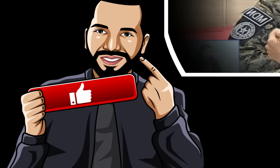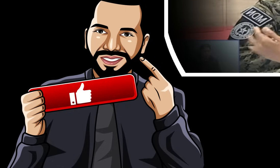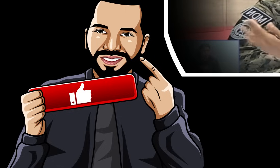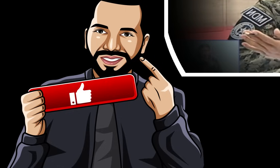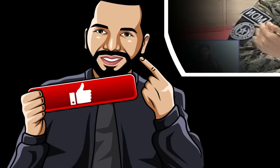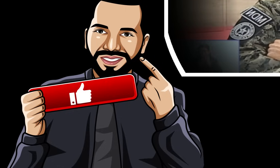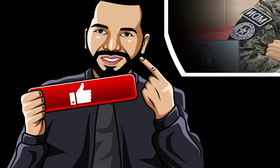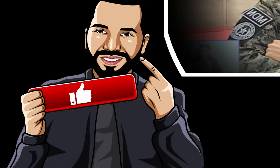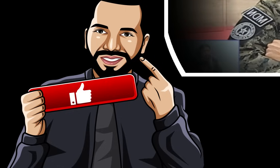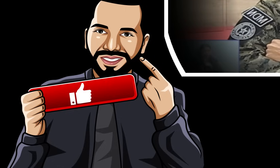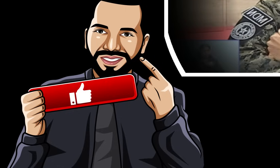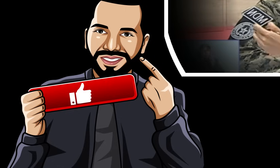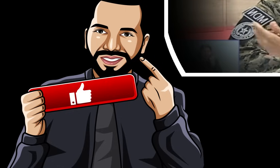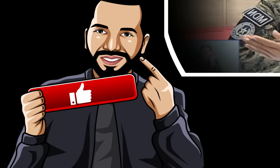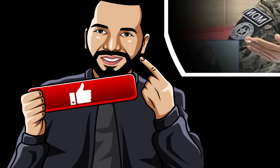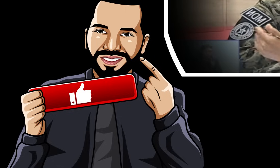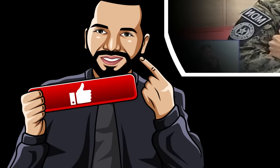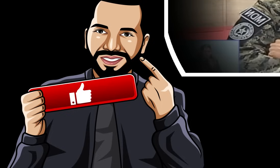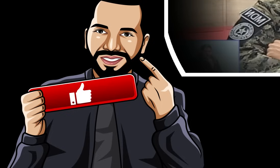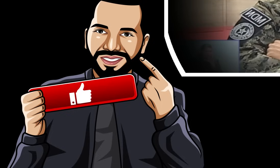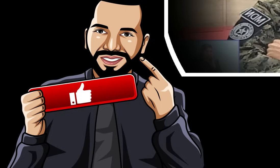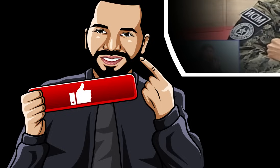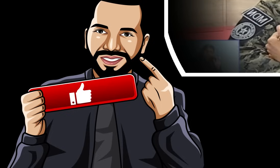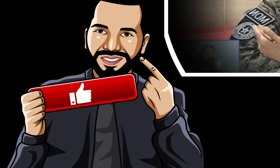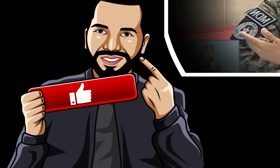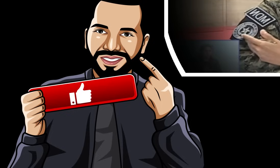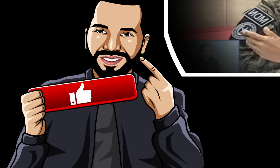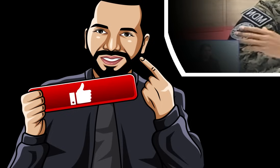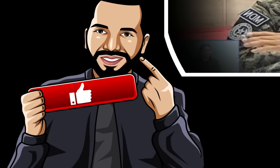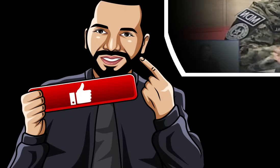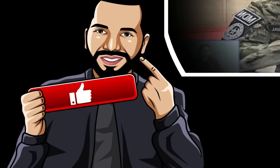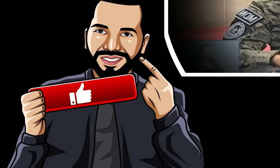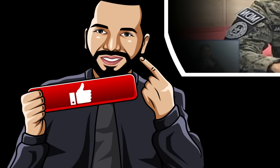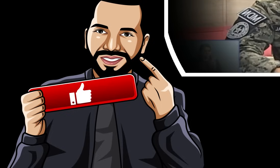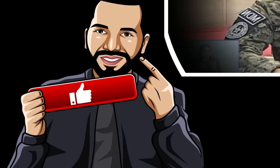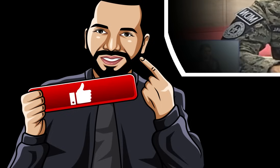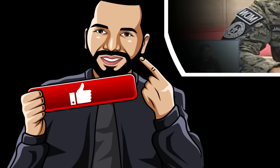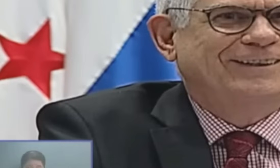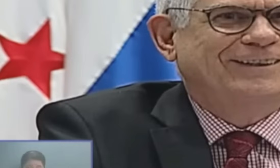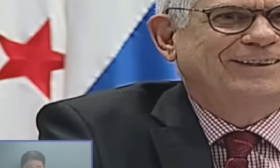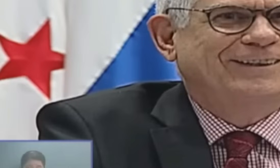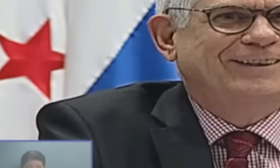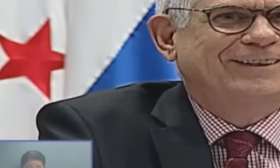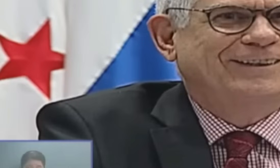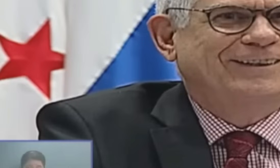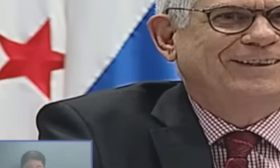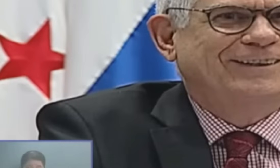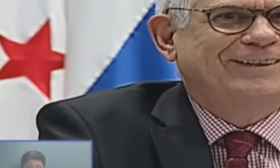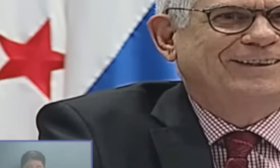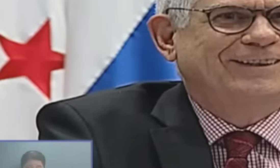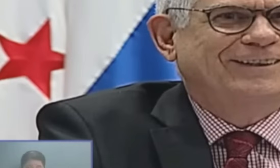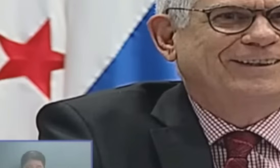de lo que me quiso decir así están a la carrera y y me gía que la vaya vio qué